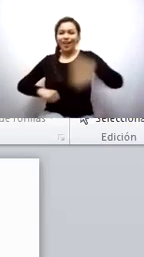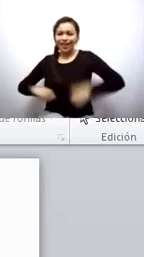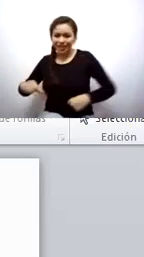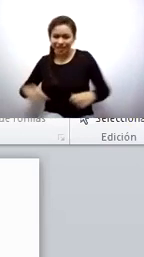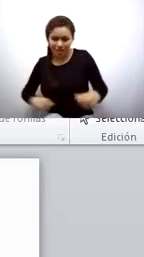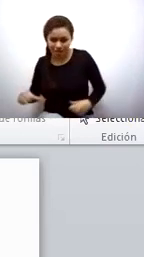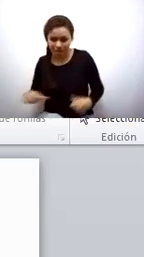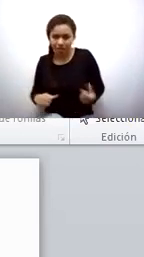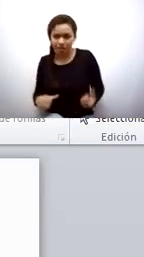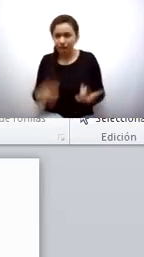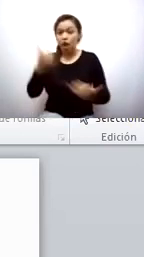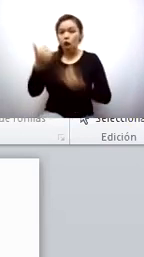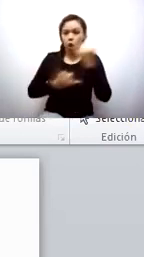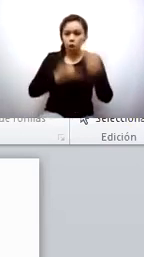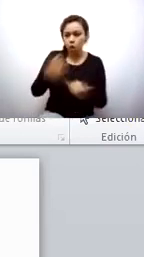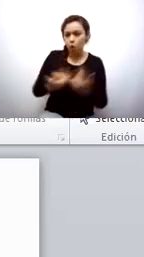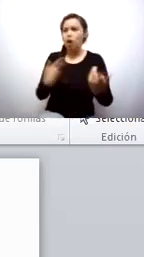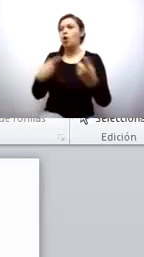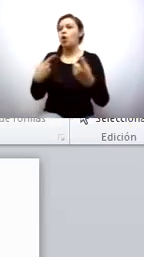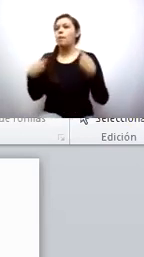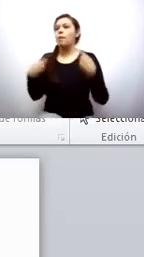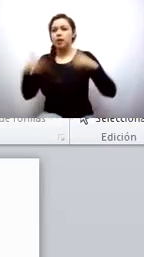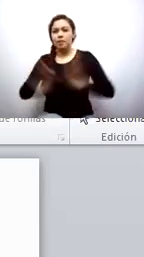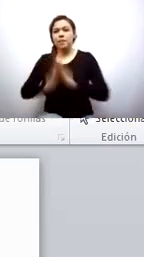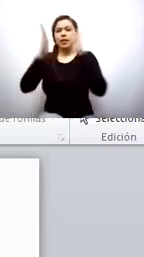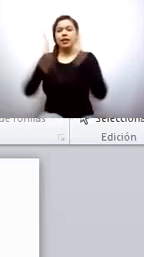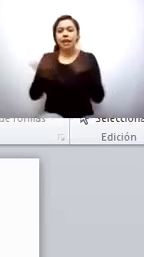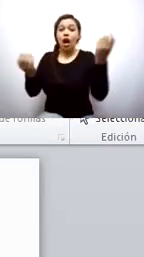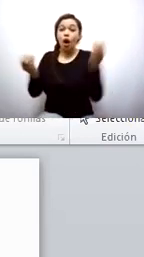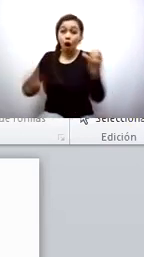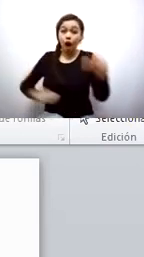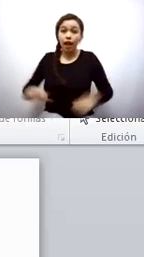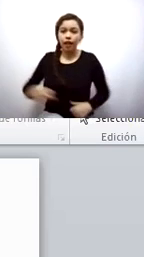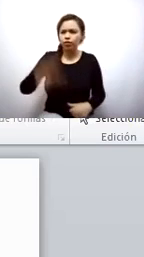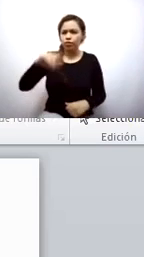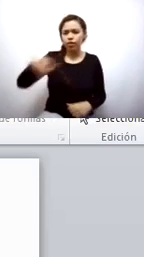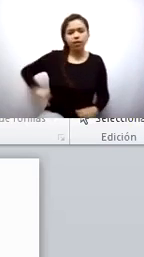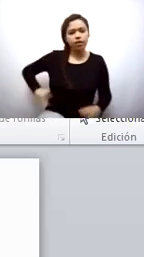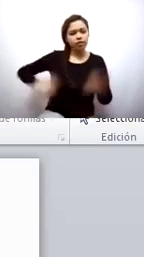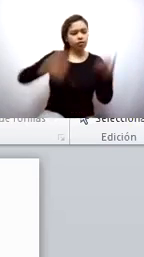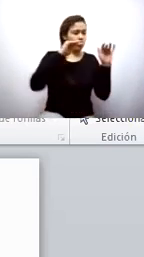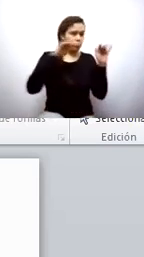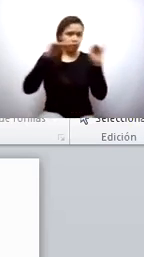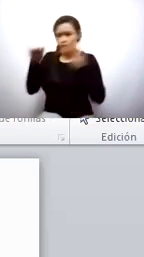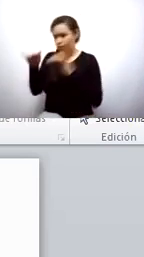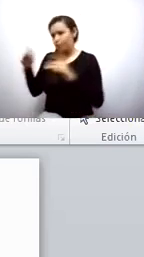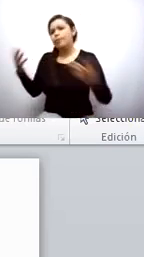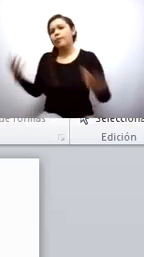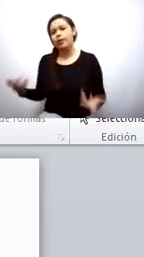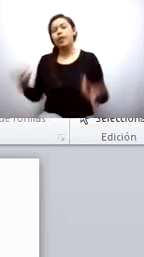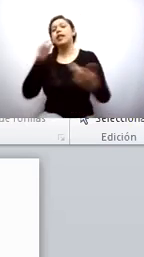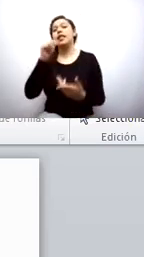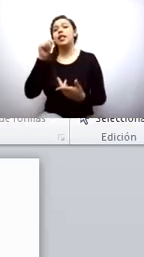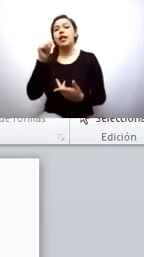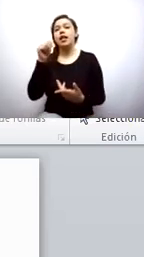pues lúdicas, interactivas, a través de actividades que puedan detonar su interés, y pues esto pues siempre y cuando se dé